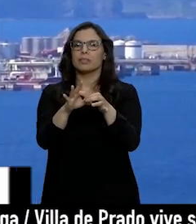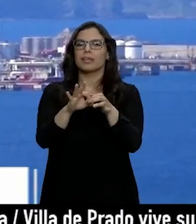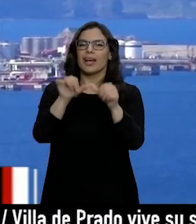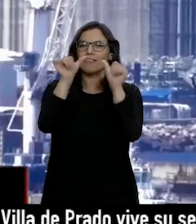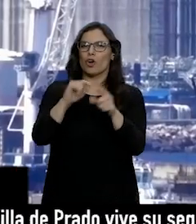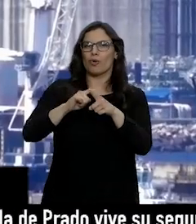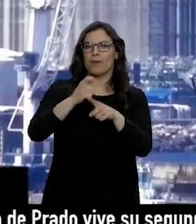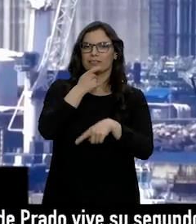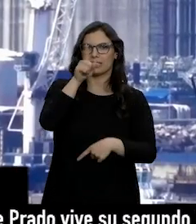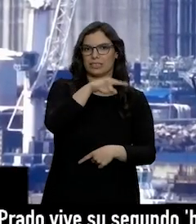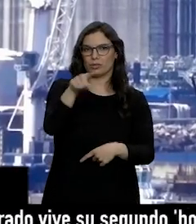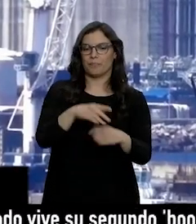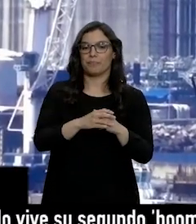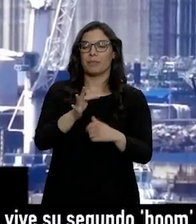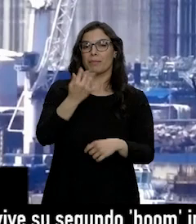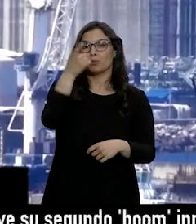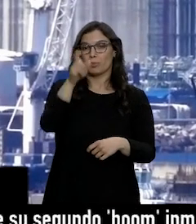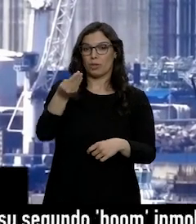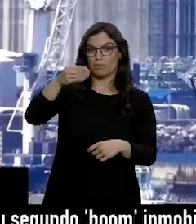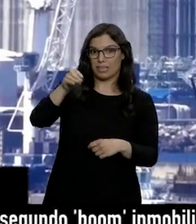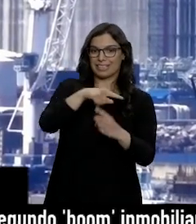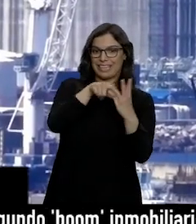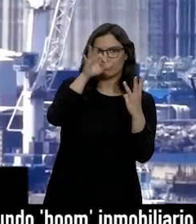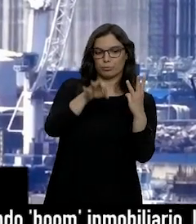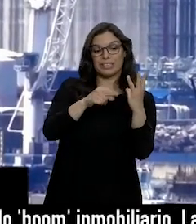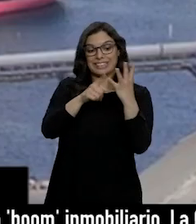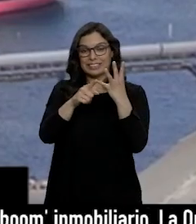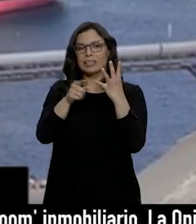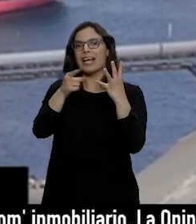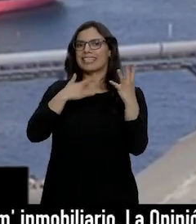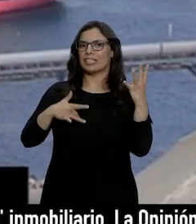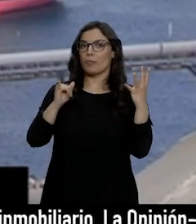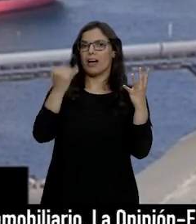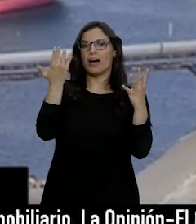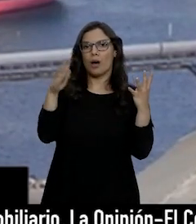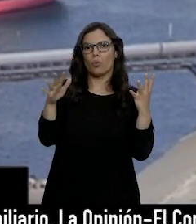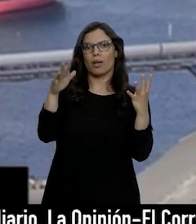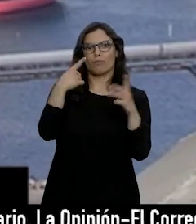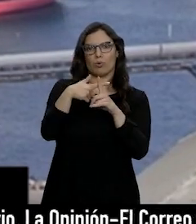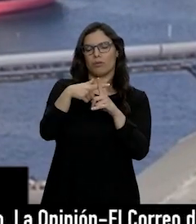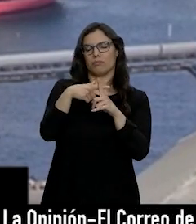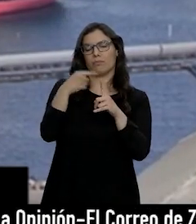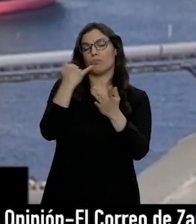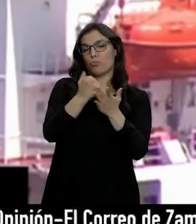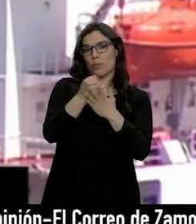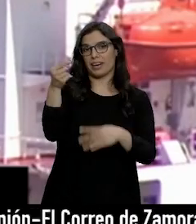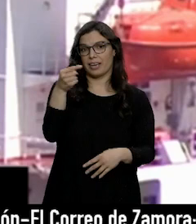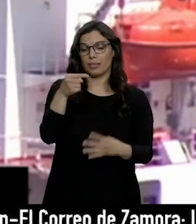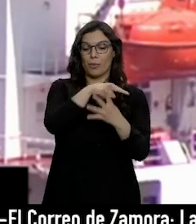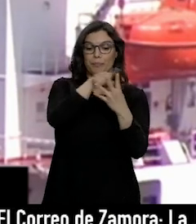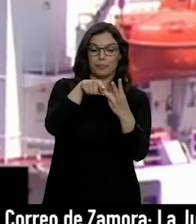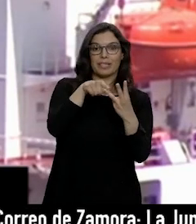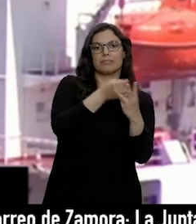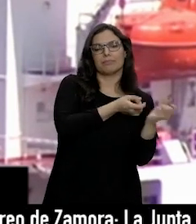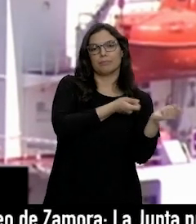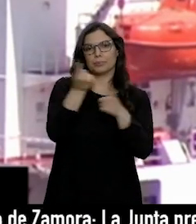cepa británica. Además, hay una persona más con síntomas, aunque ha dado negativo en los test. Los contagiados han sido trasladados a los hospitales